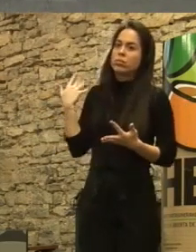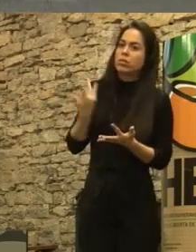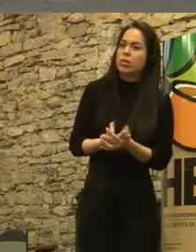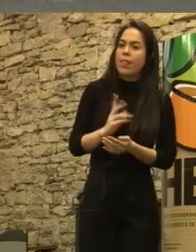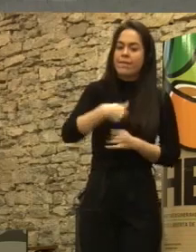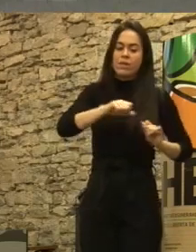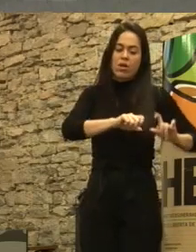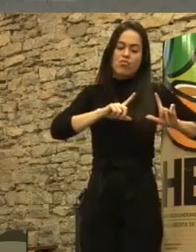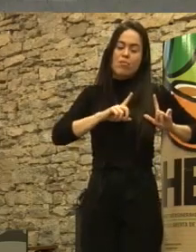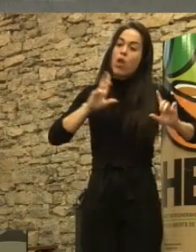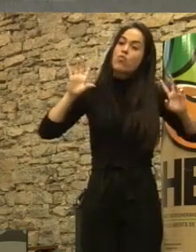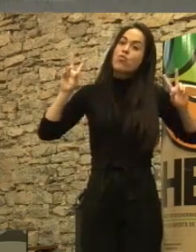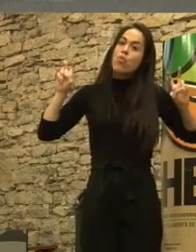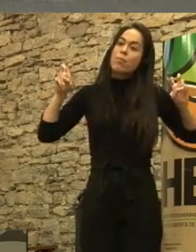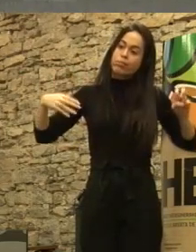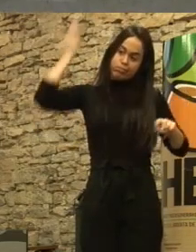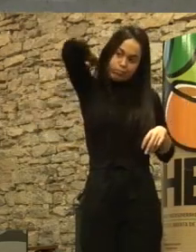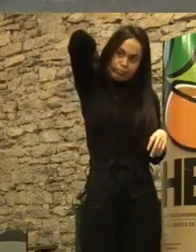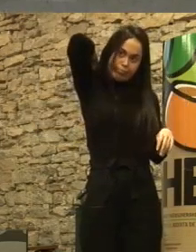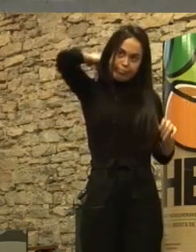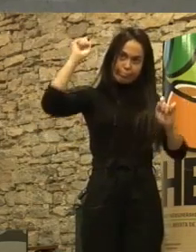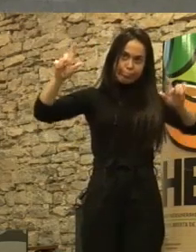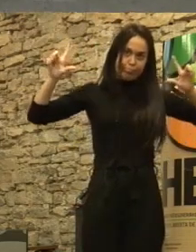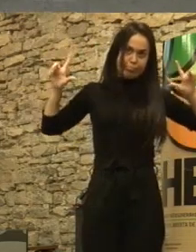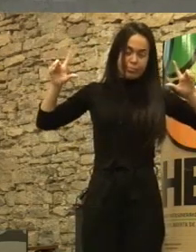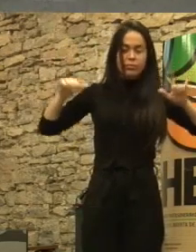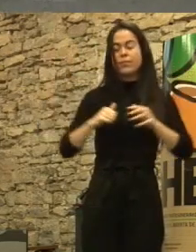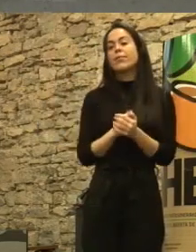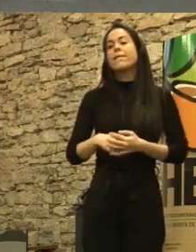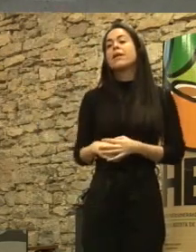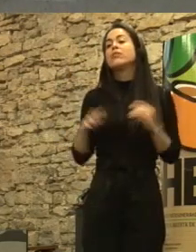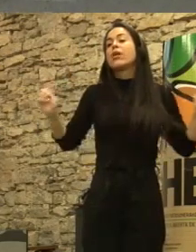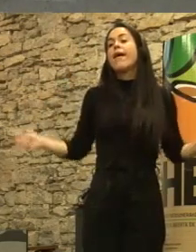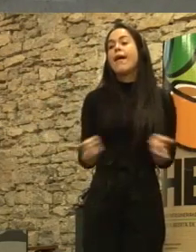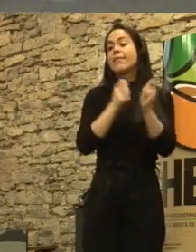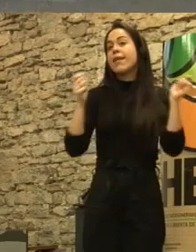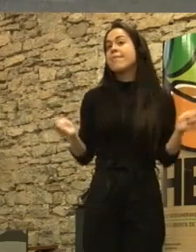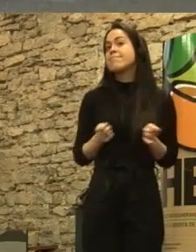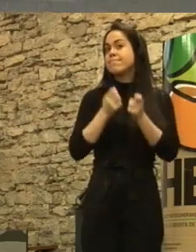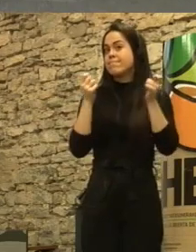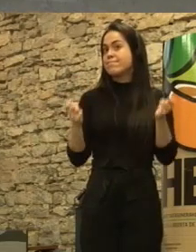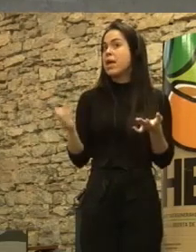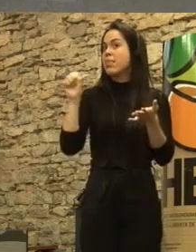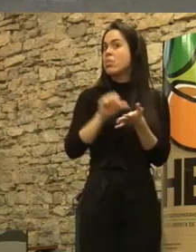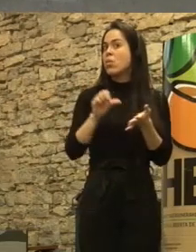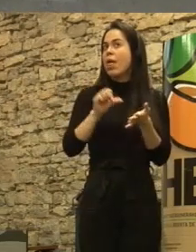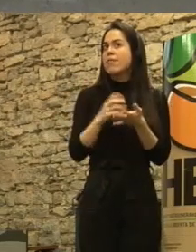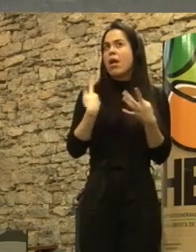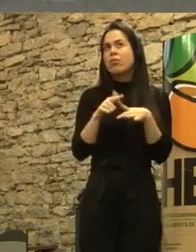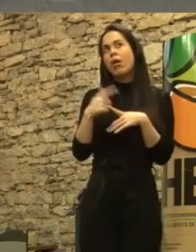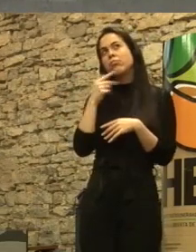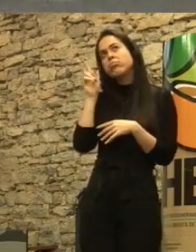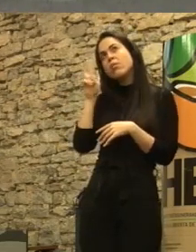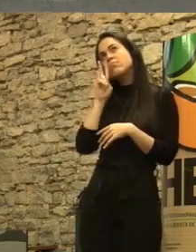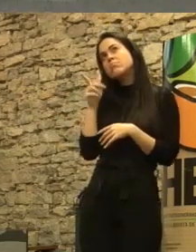número nuevo que lo llevan en la espalda. Bueno, ha habido como ciertos avances. Bueno, son pequeñas campañitas ciudadanas de buscar como la cosa que te importe y hacerlo. Otra cosa, por ejemplo, la inspección de